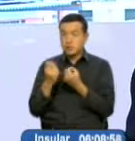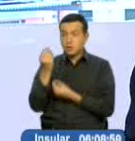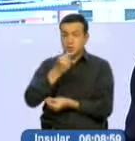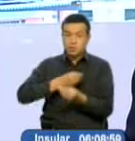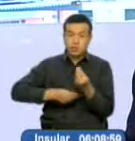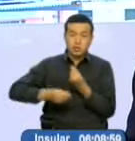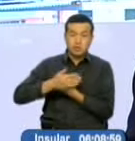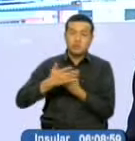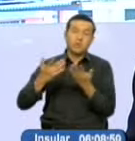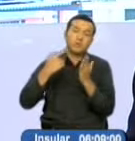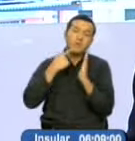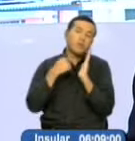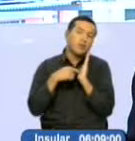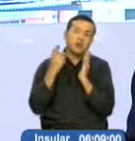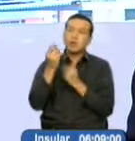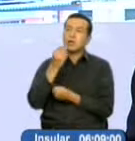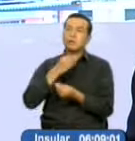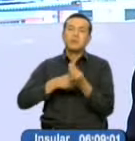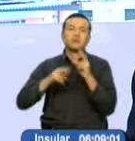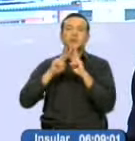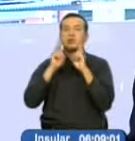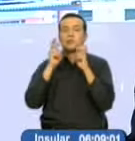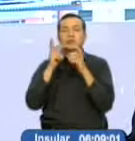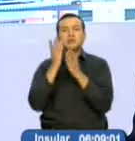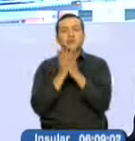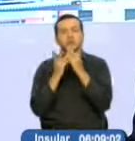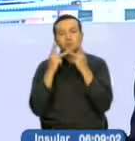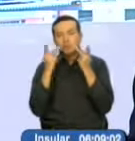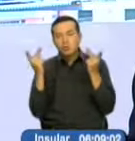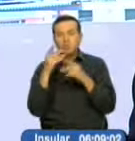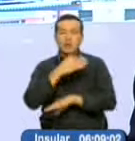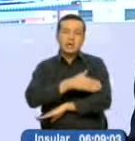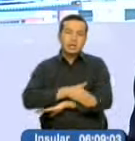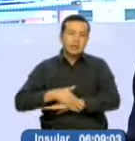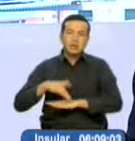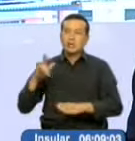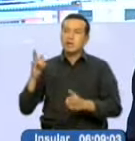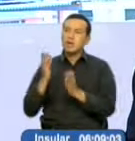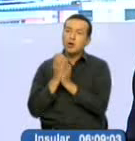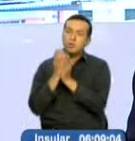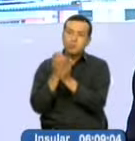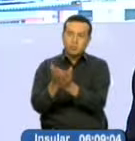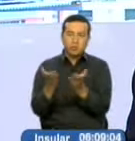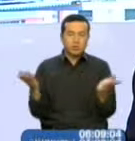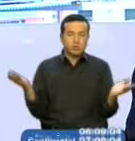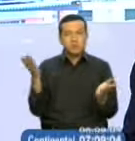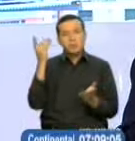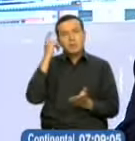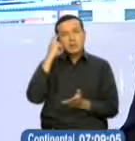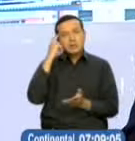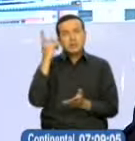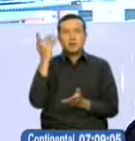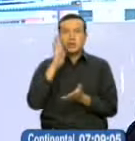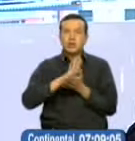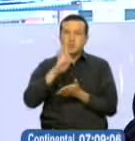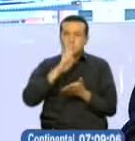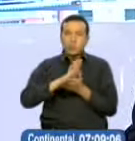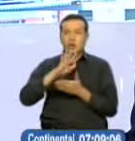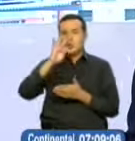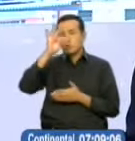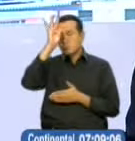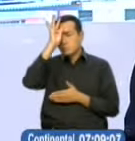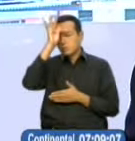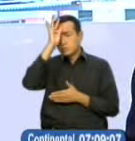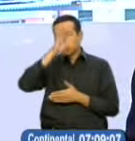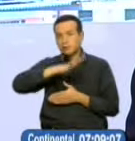de inversiones en servicios públicos como una carretera, un puerto, etcétera, pero ¿por qué no pensar también en una escuela, en un hospital en el